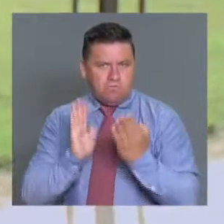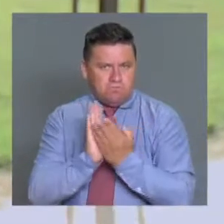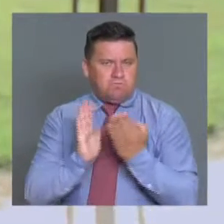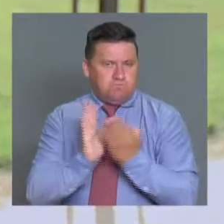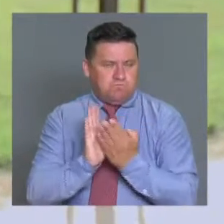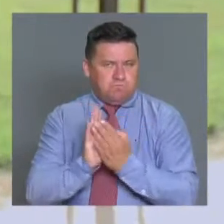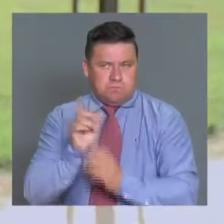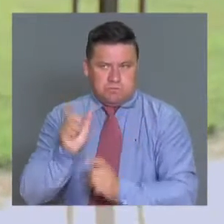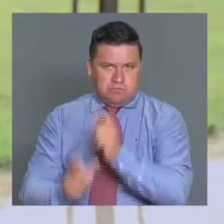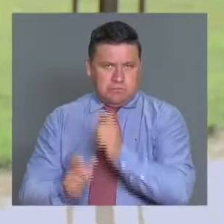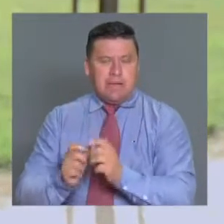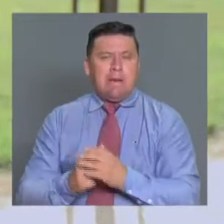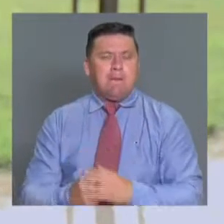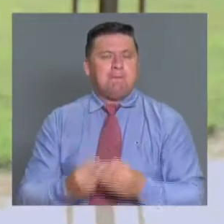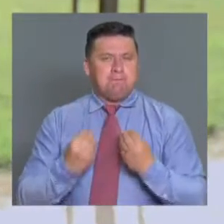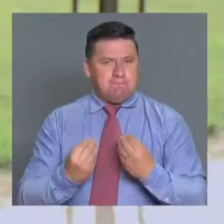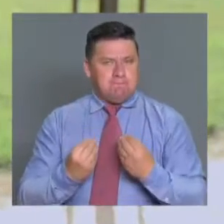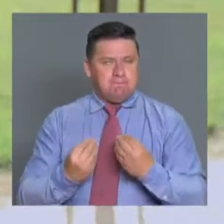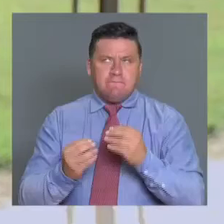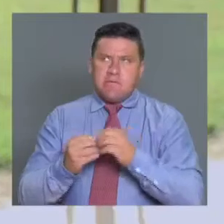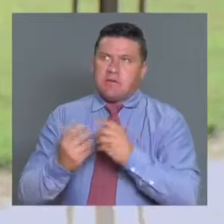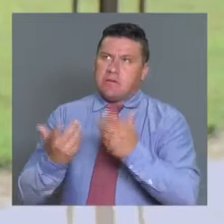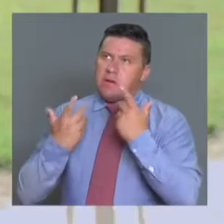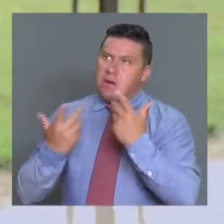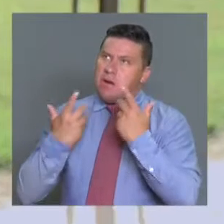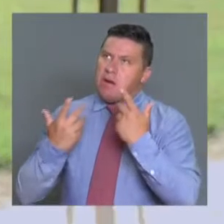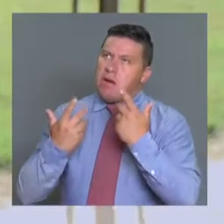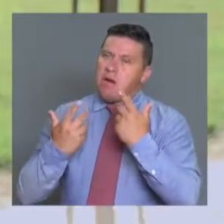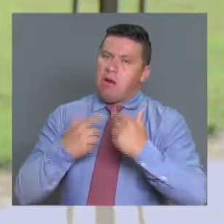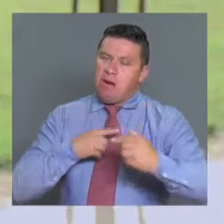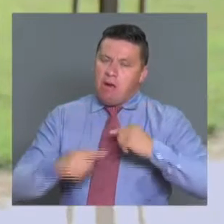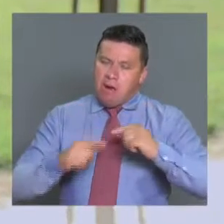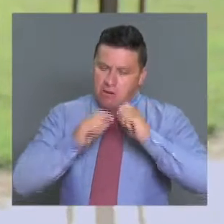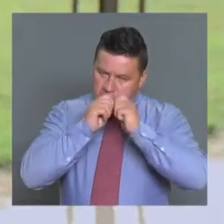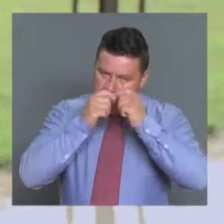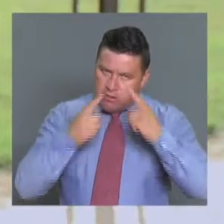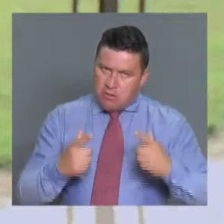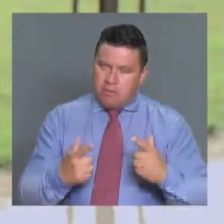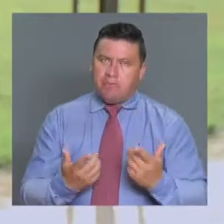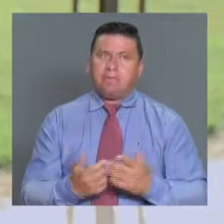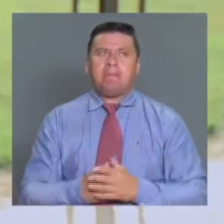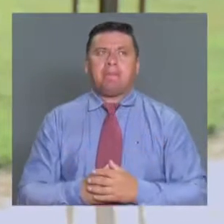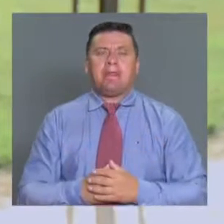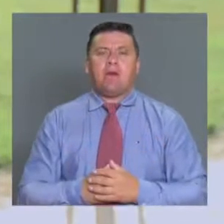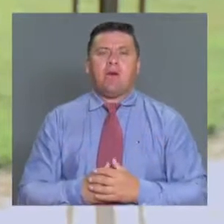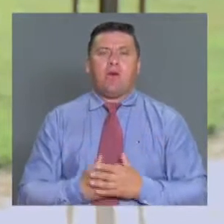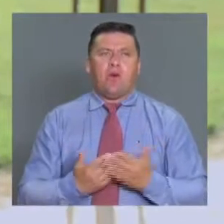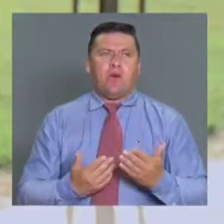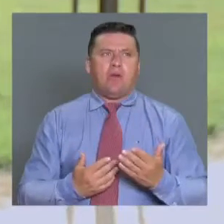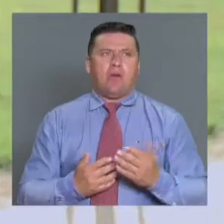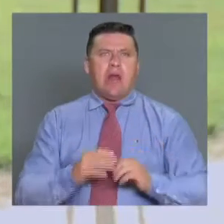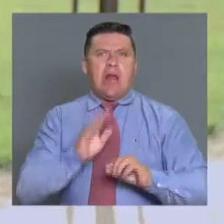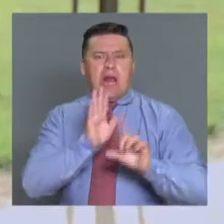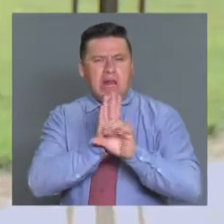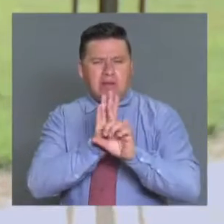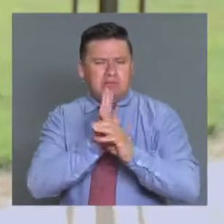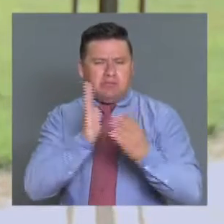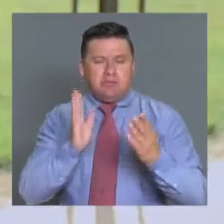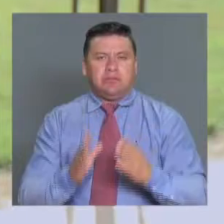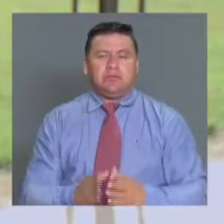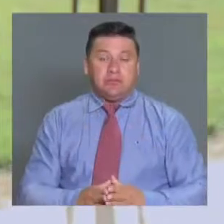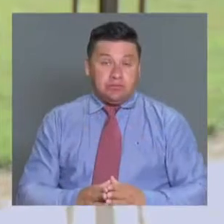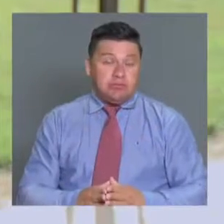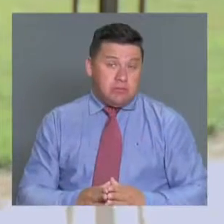esos personajes para que vayan capacitando como administrar parte administrativa como legislativa de bueno